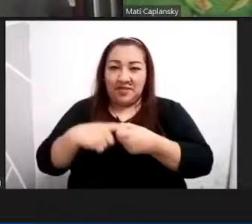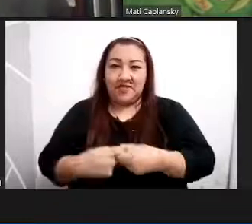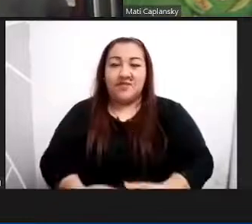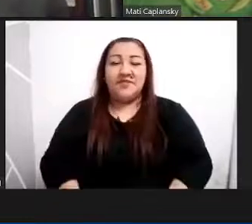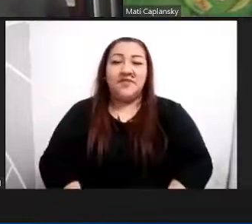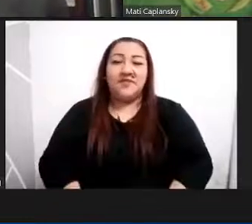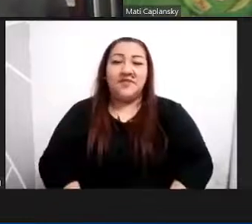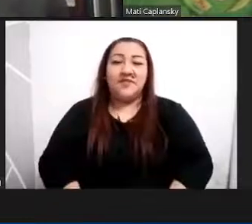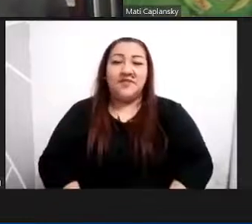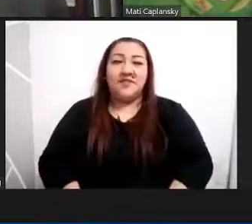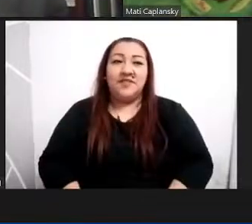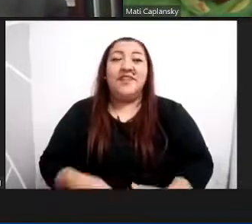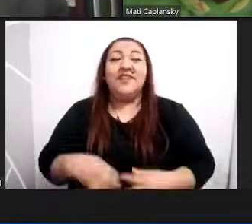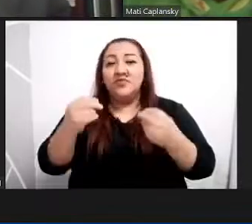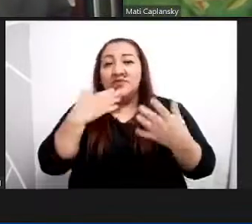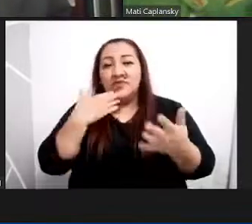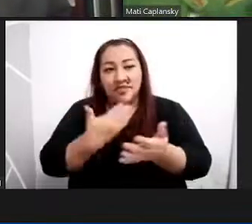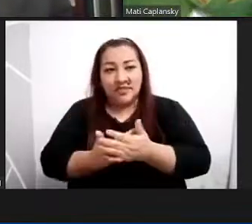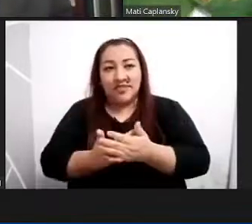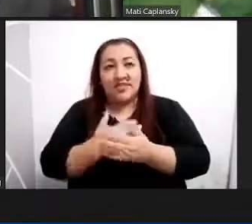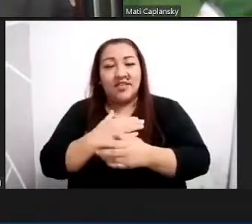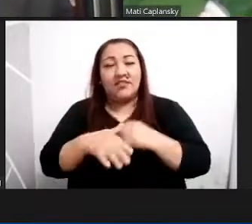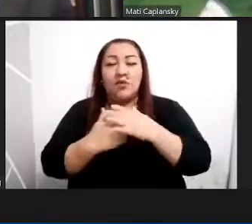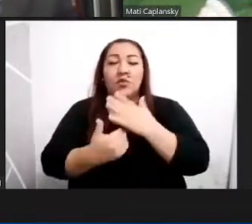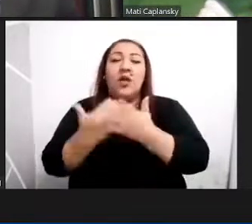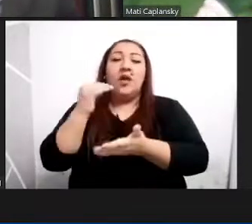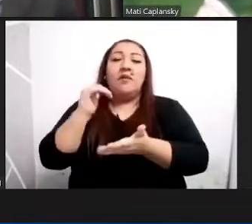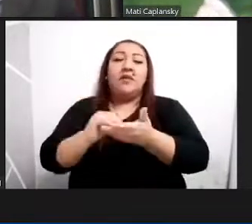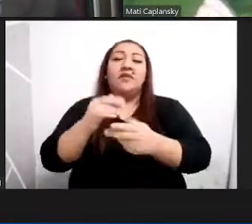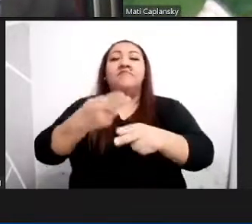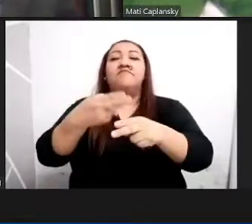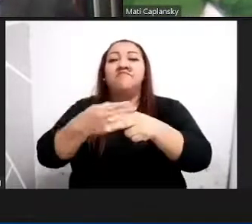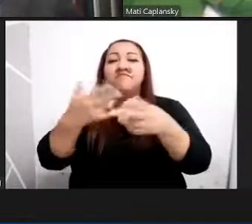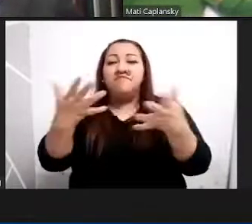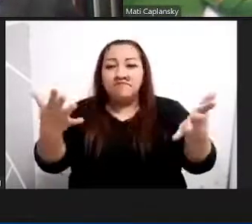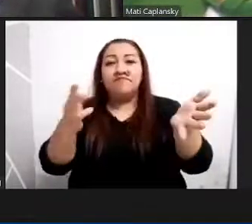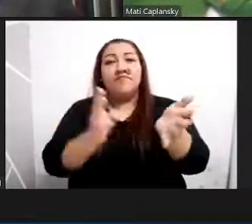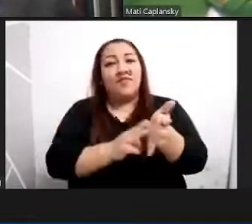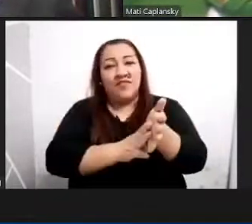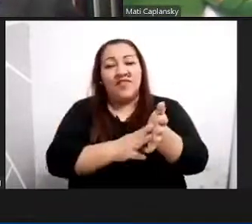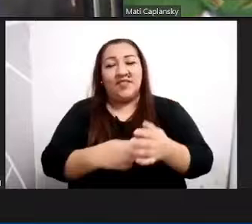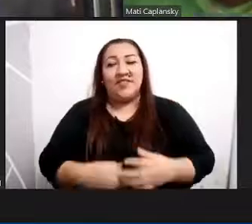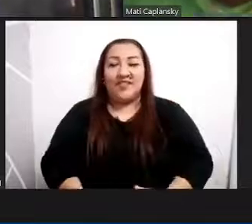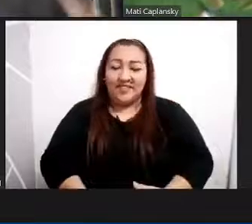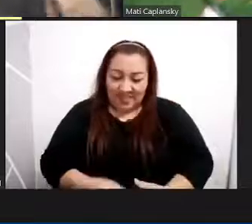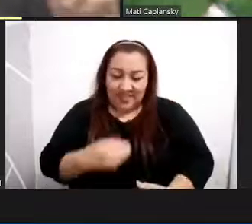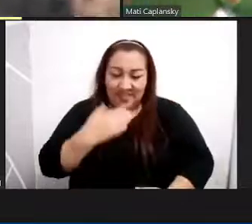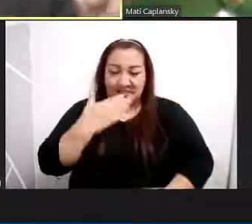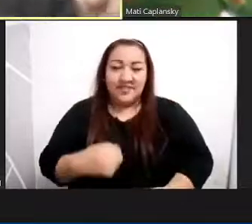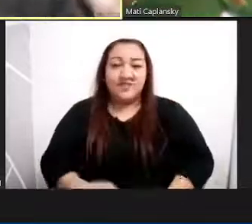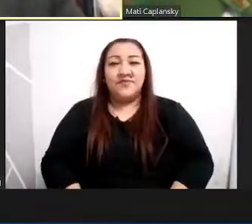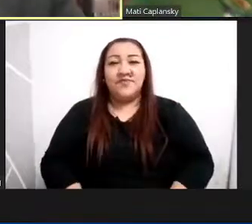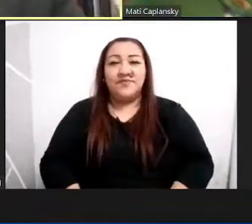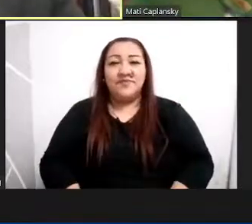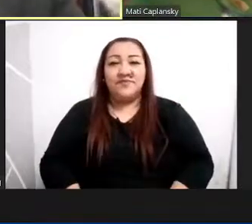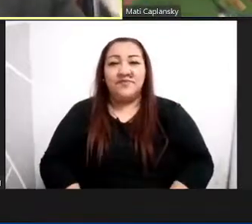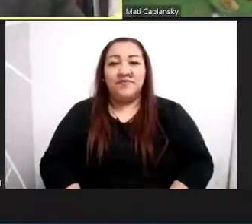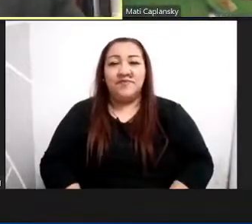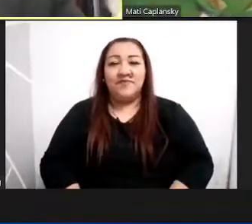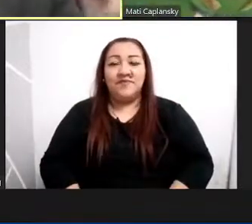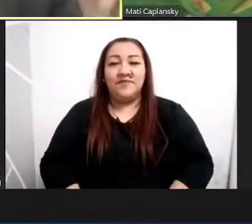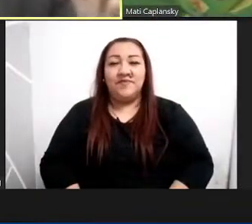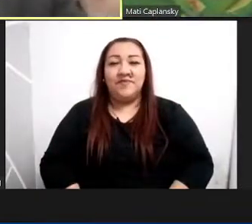podrán acompañar. Muchísimas gracias nuevamente a nombre de la Defensoría del Pueblo. Muy amables. Y gracias también a